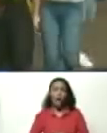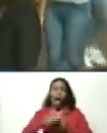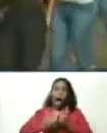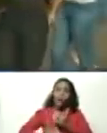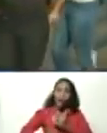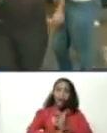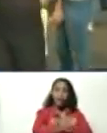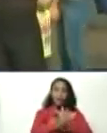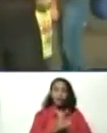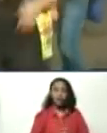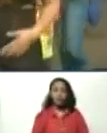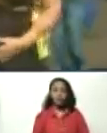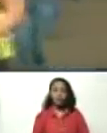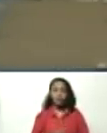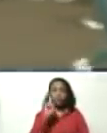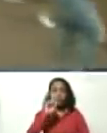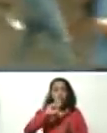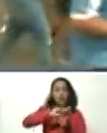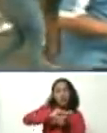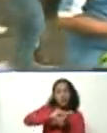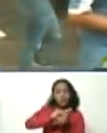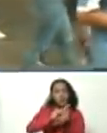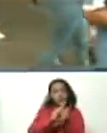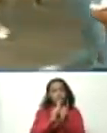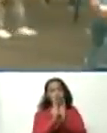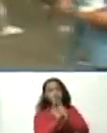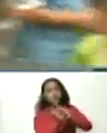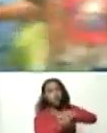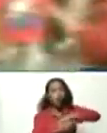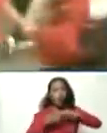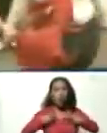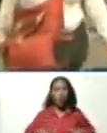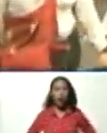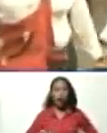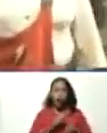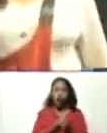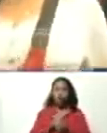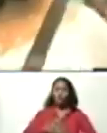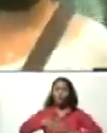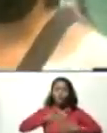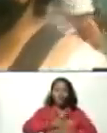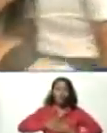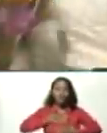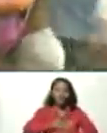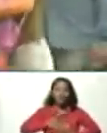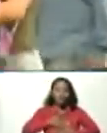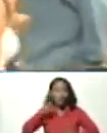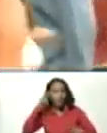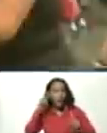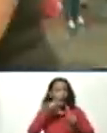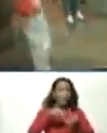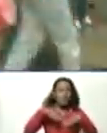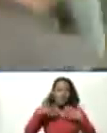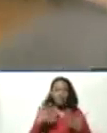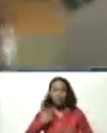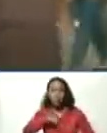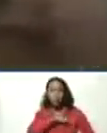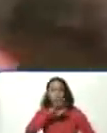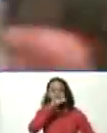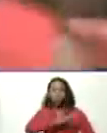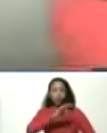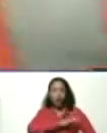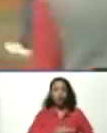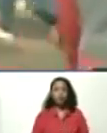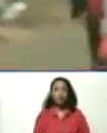avance en una transición humanamente gratificante hacia nuestro